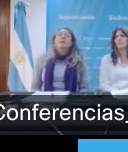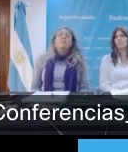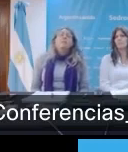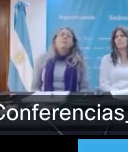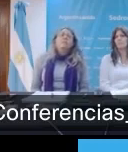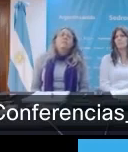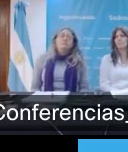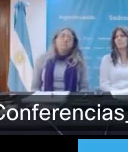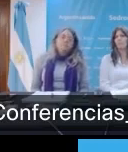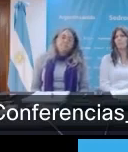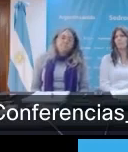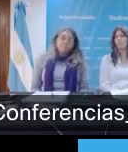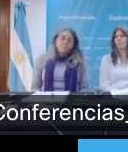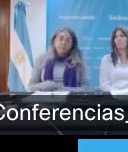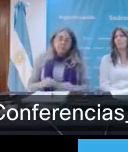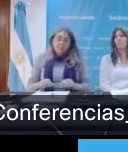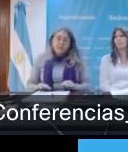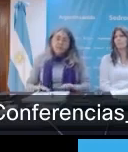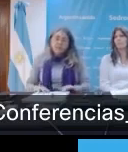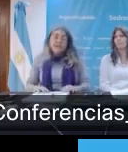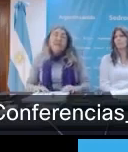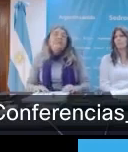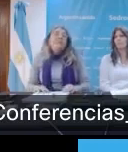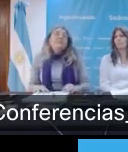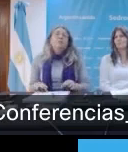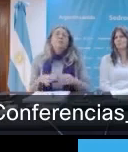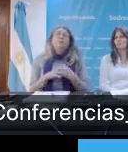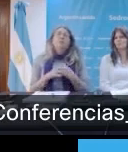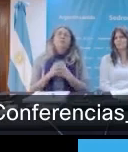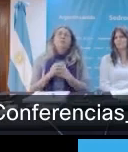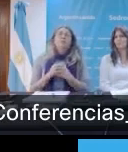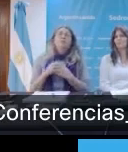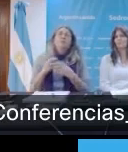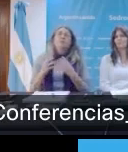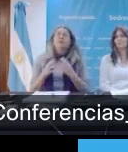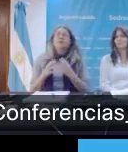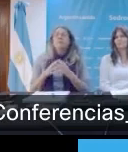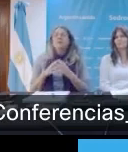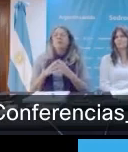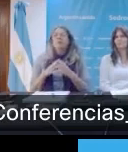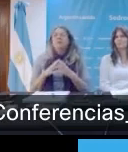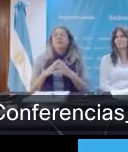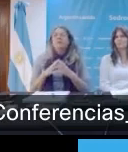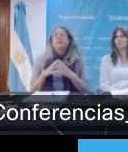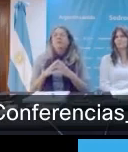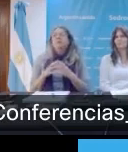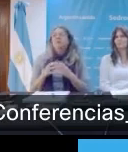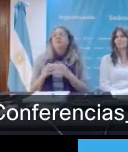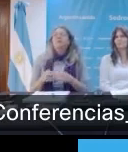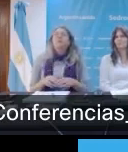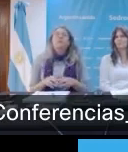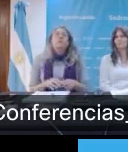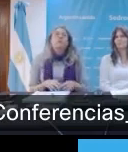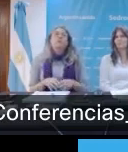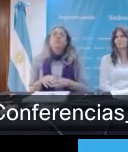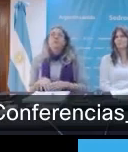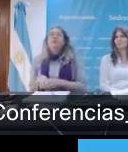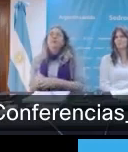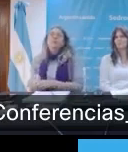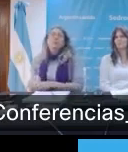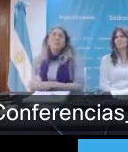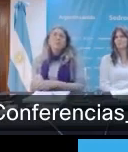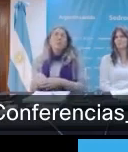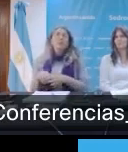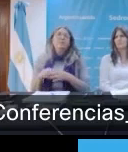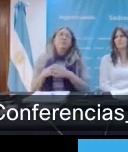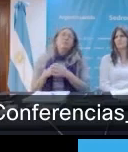De acuerdo al efecto podemos hablar de sustancias que generan efectos a corto,